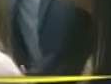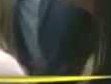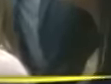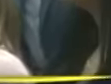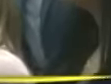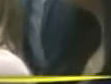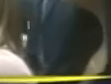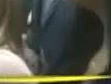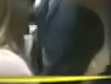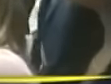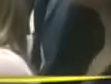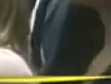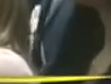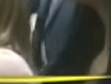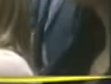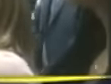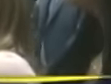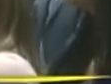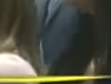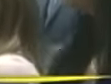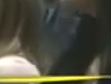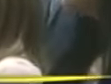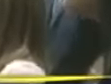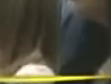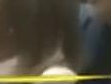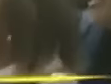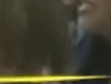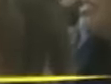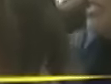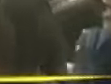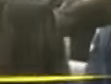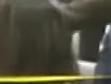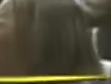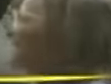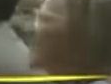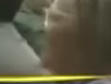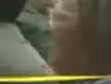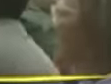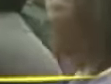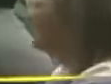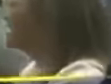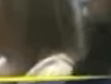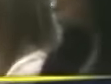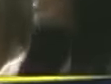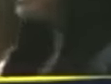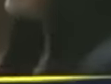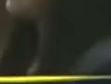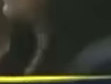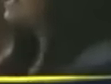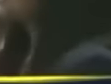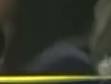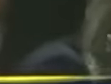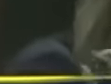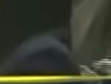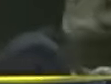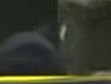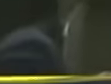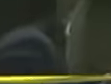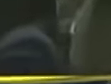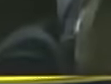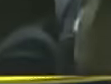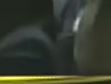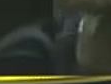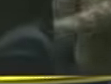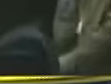la liberación de Alep Saab, injustamente raptado y secuestrado por Estados Unidos desde hace